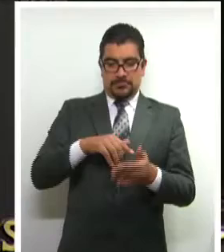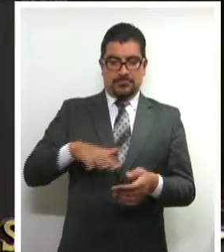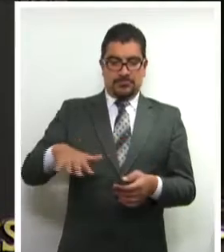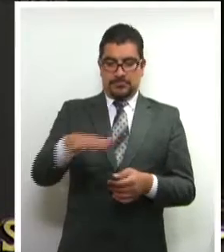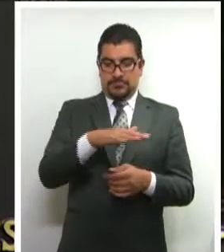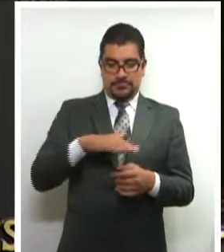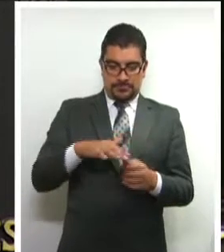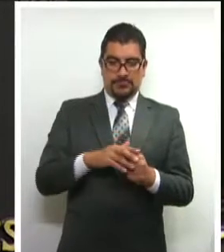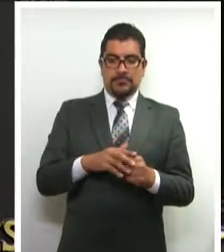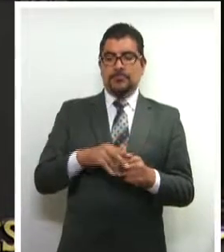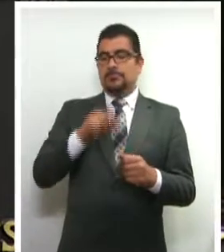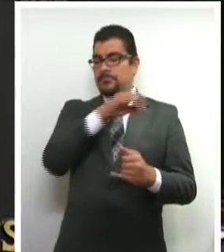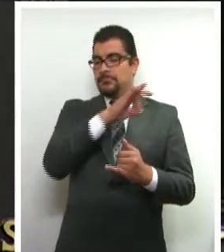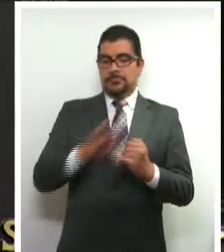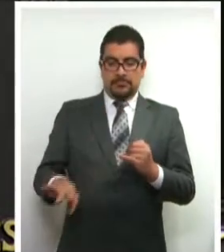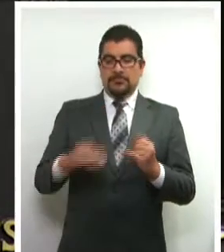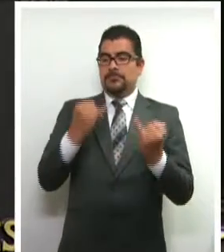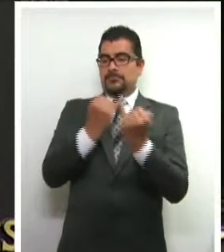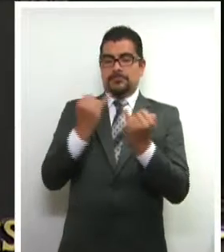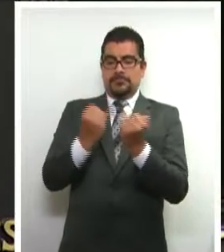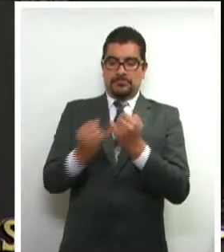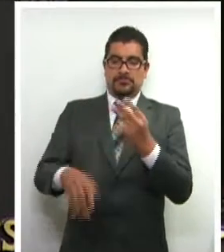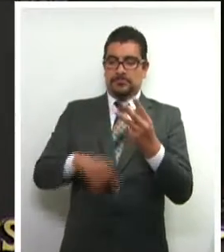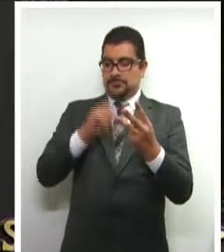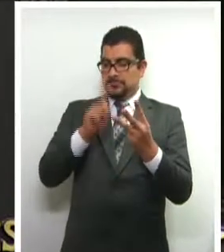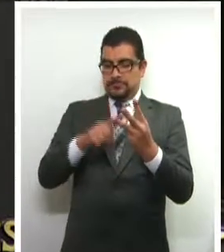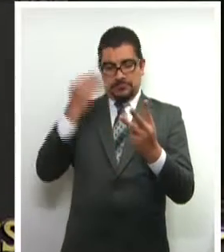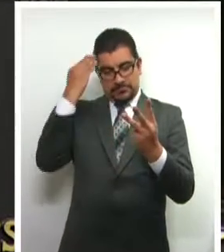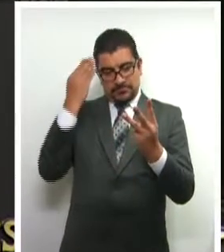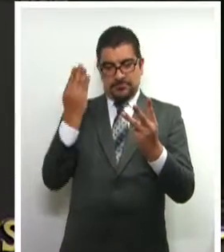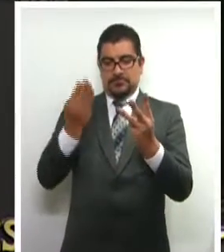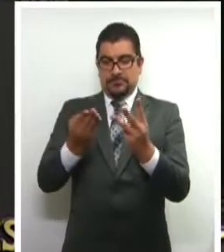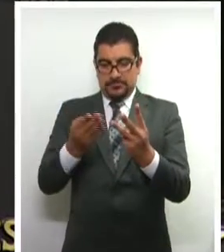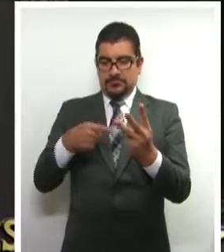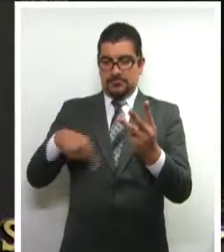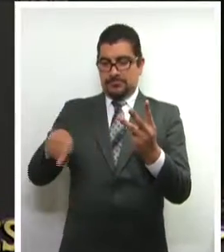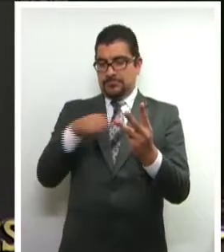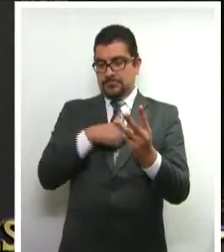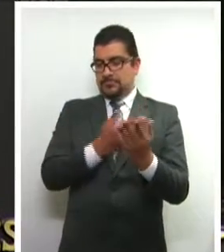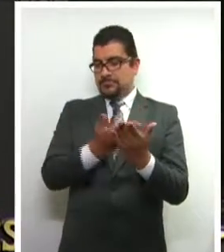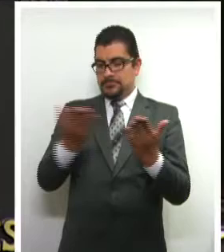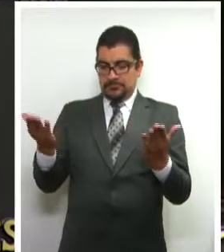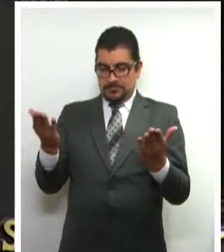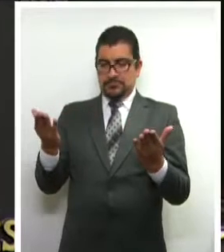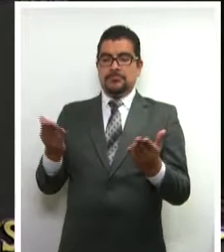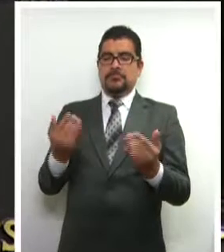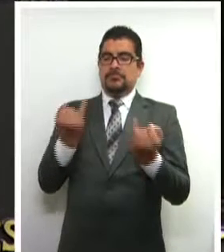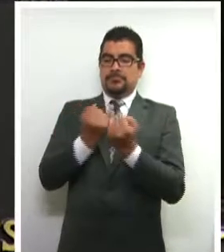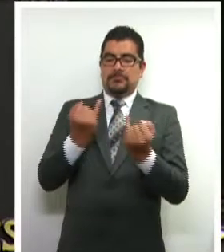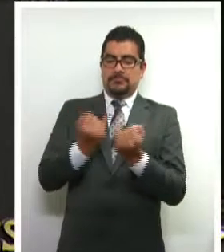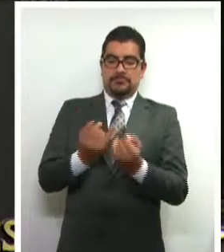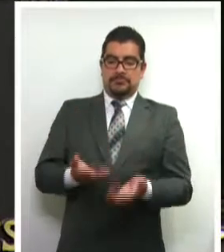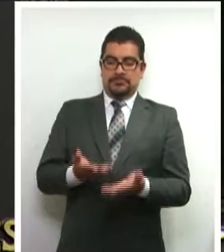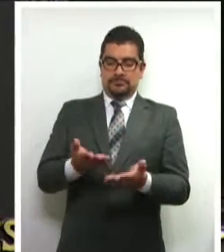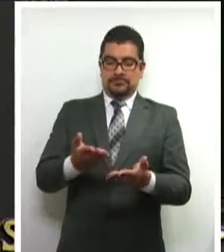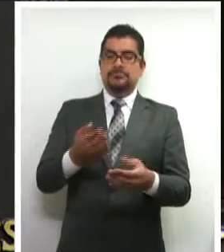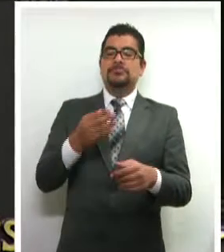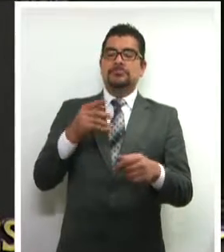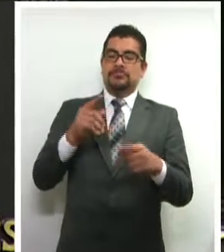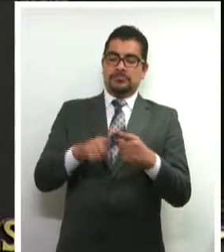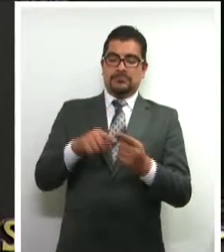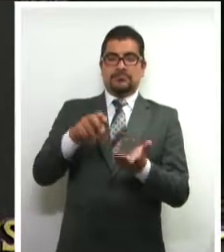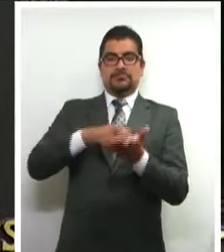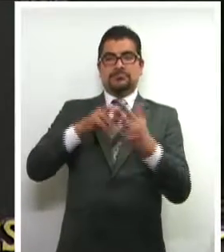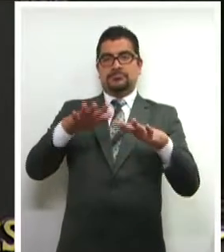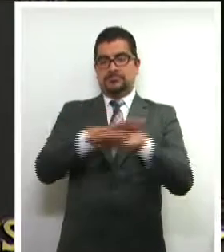territorial. Y por último, finalmente, la tercera propuesta que pongo a su consideración de este pleno es la